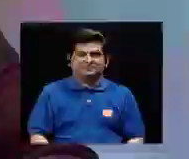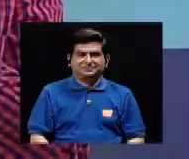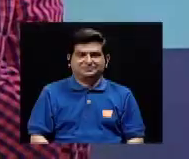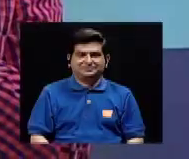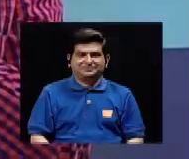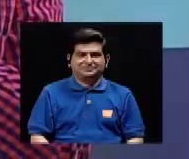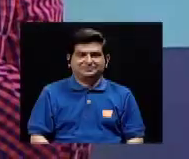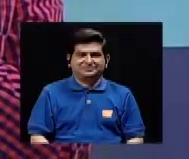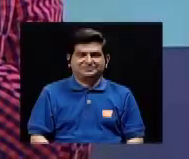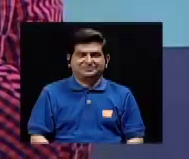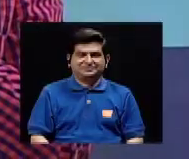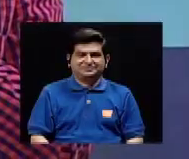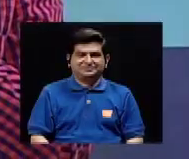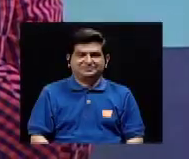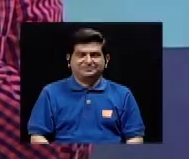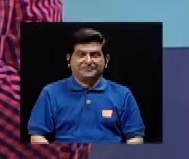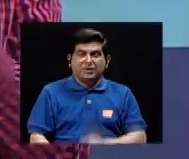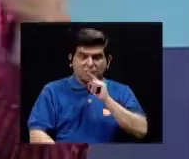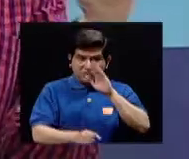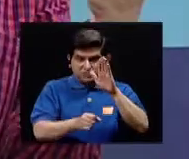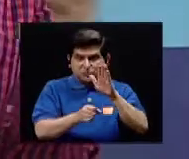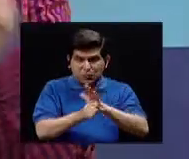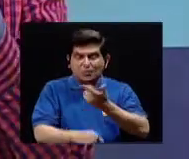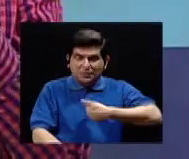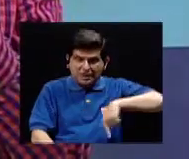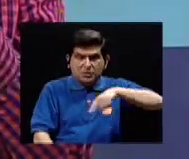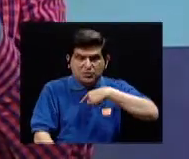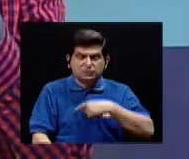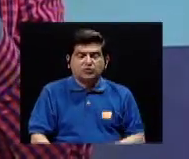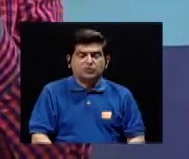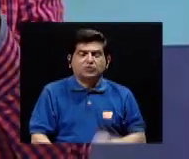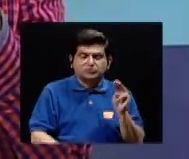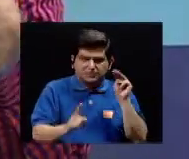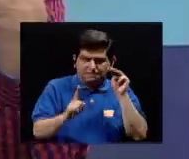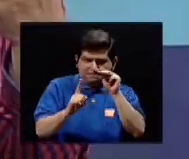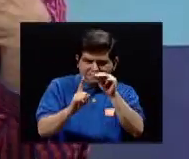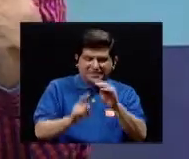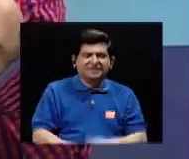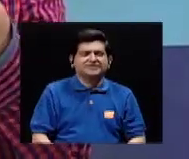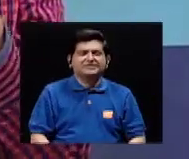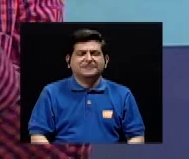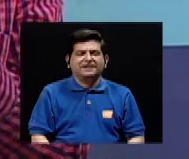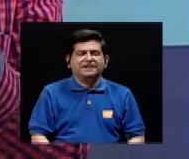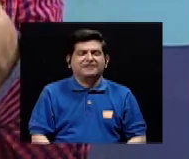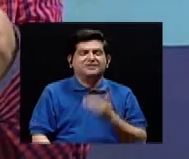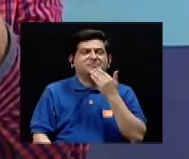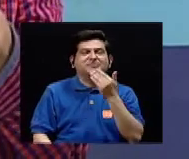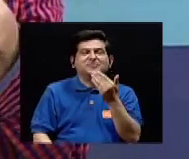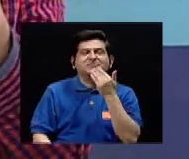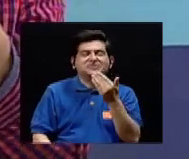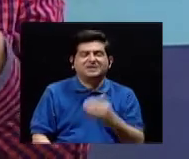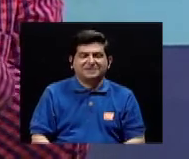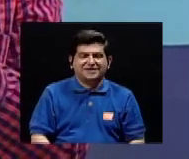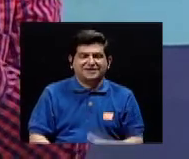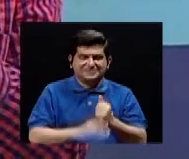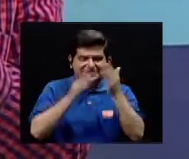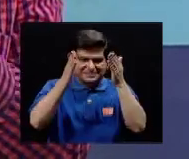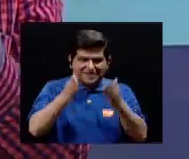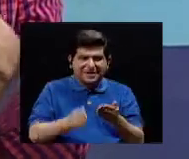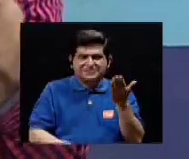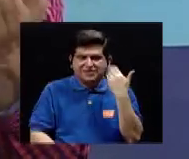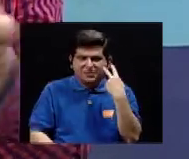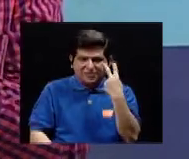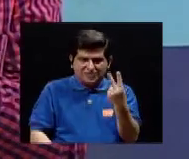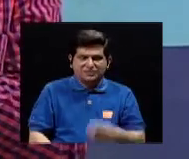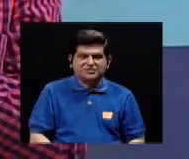Bien, bueno. Hemos cumplido con nuestra misión, gracias precisamente a creadores